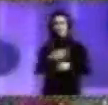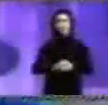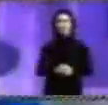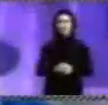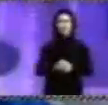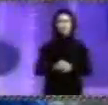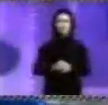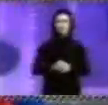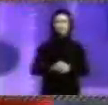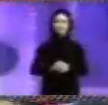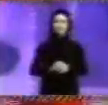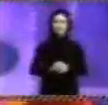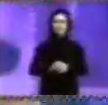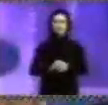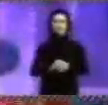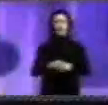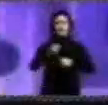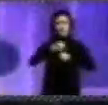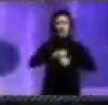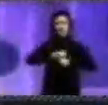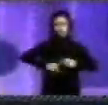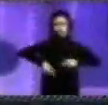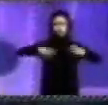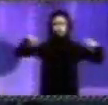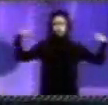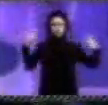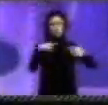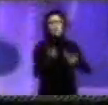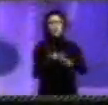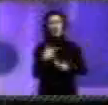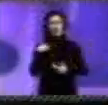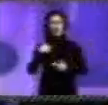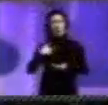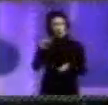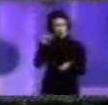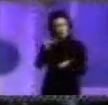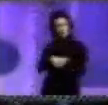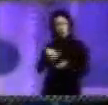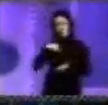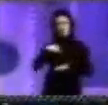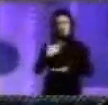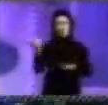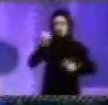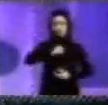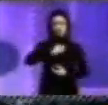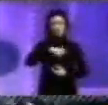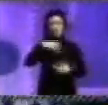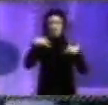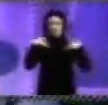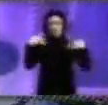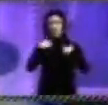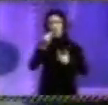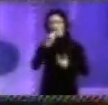explicar. El paro sube cada vez más, la hipoteca me va a matar. De la comida, mejor ni